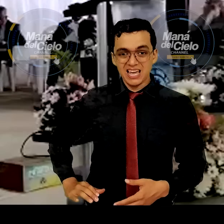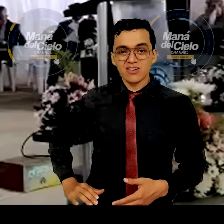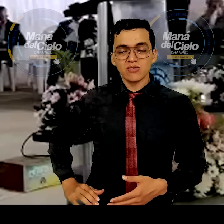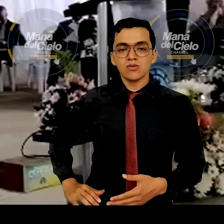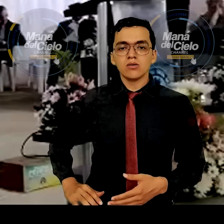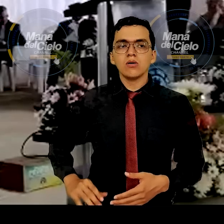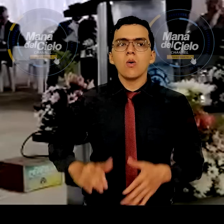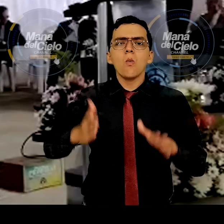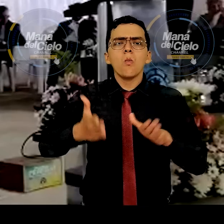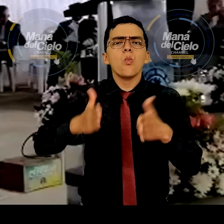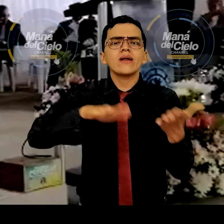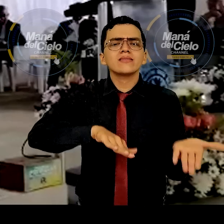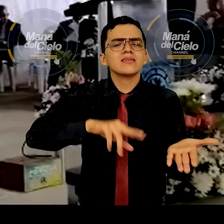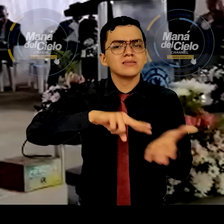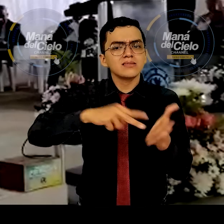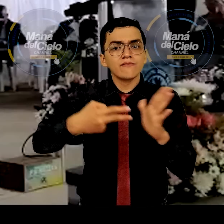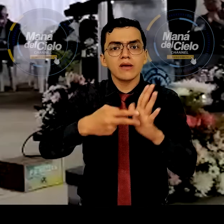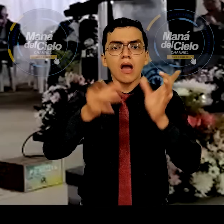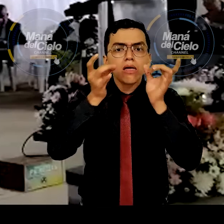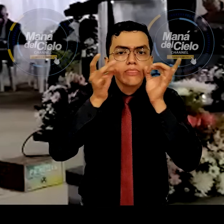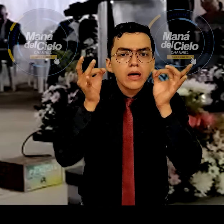La muerte no es una desgracia.